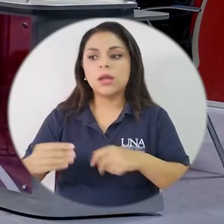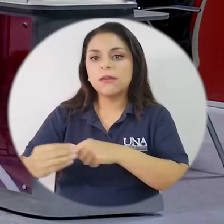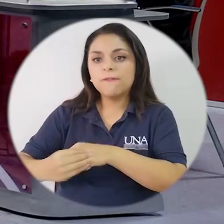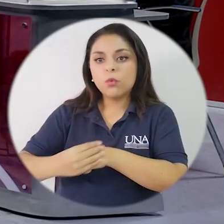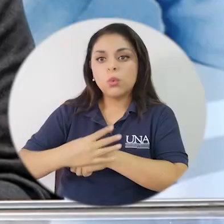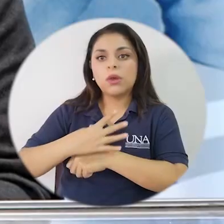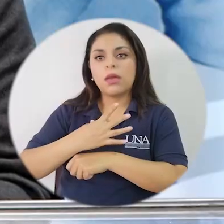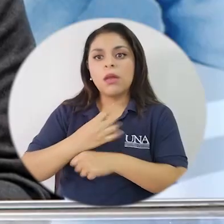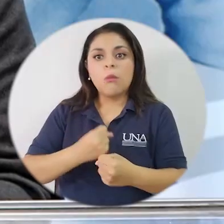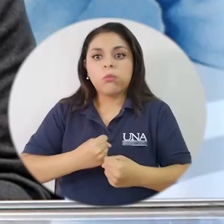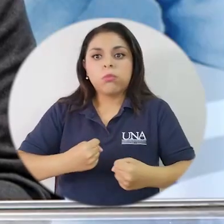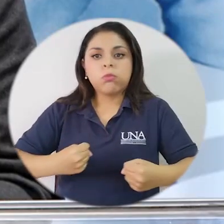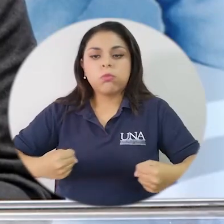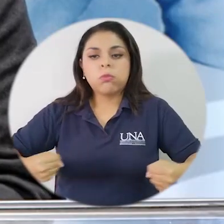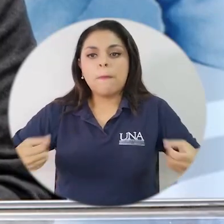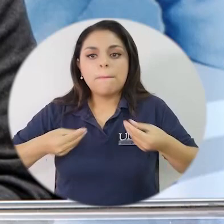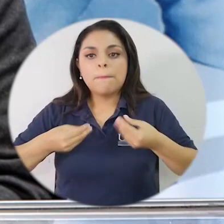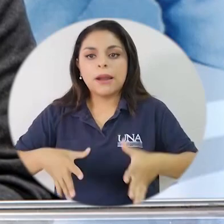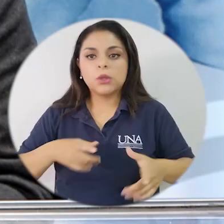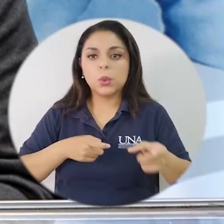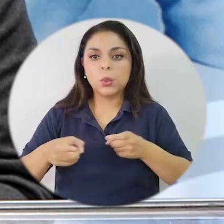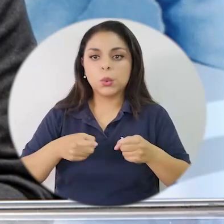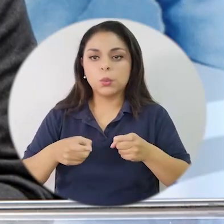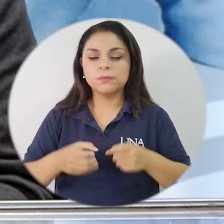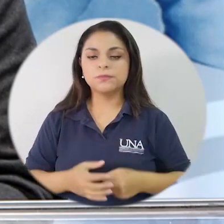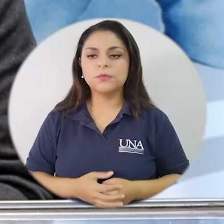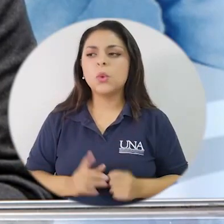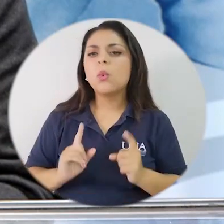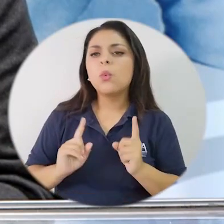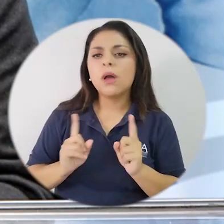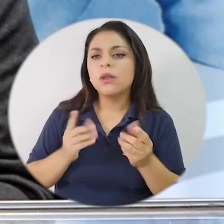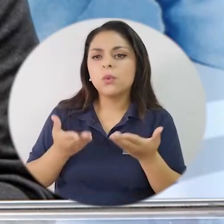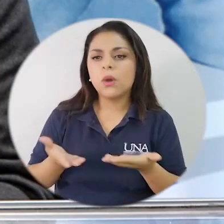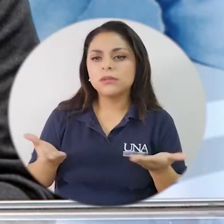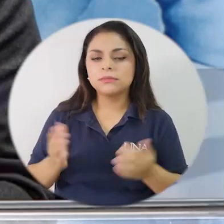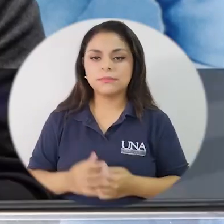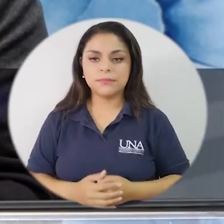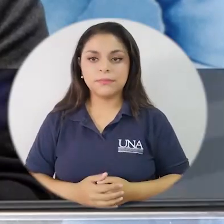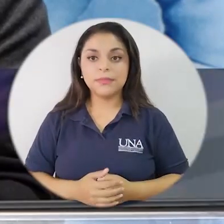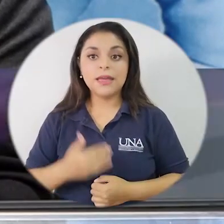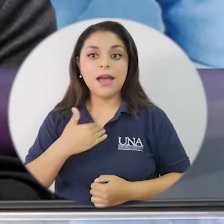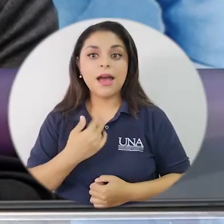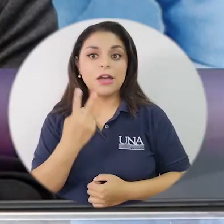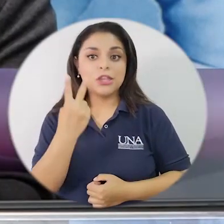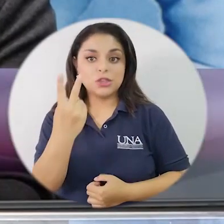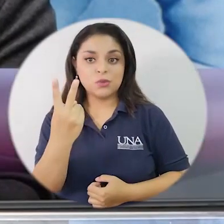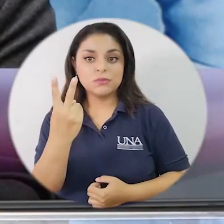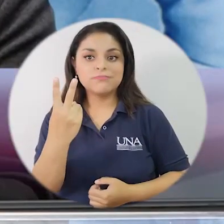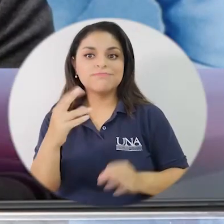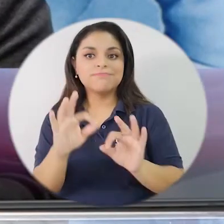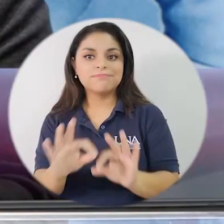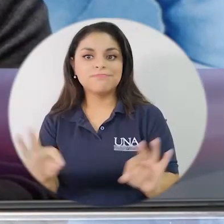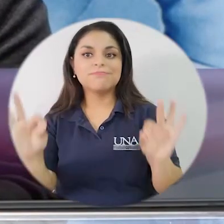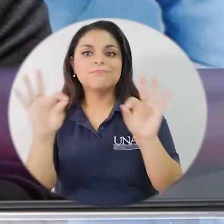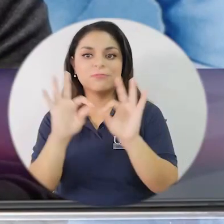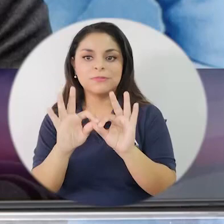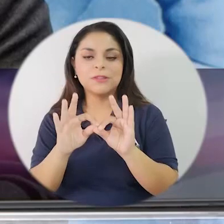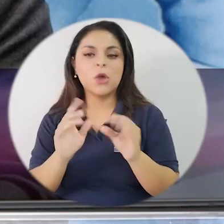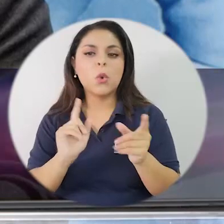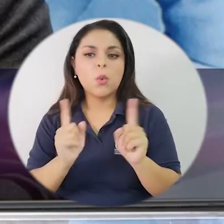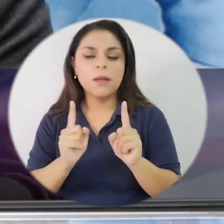Ujú. Eh, Hay dos aspectos muy importantes, y que ahí van a segregarse otros. Por supuesto